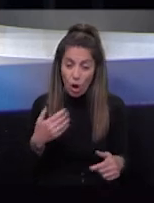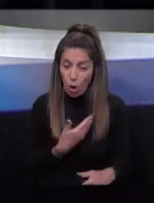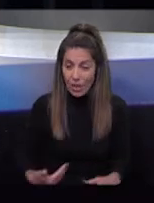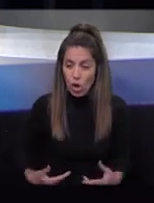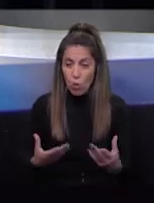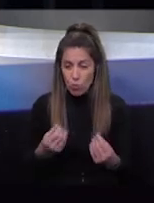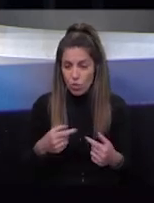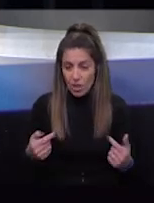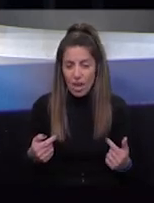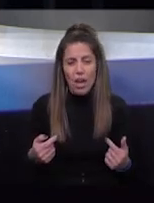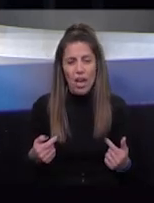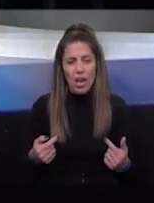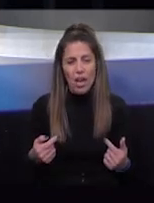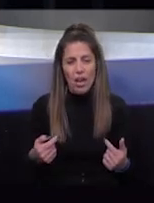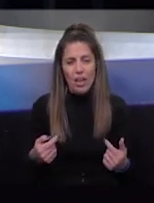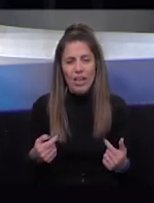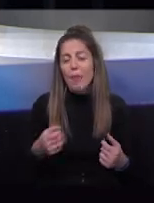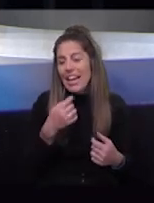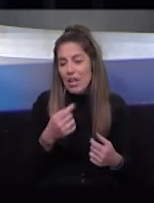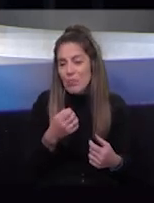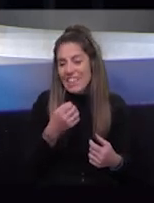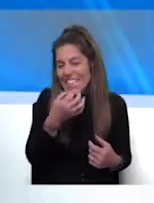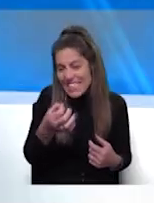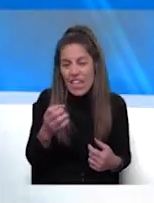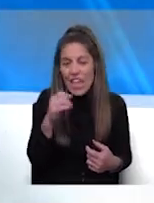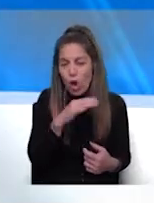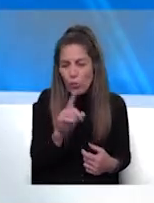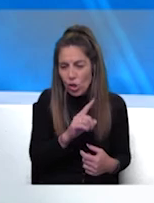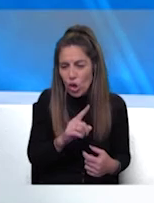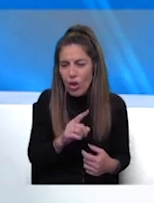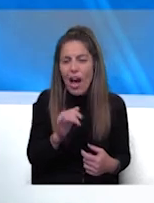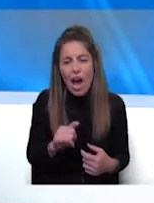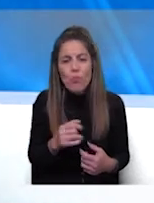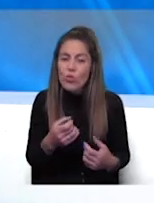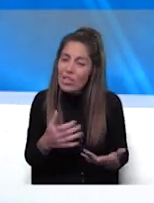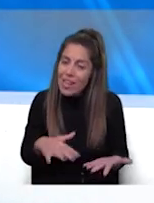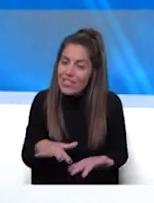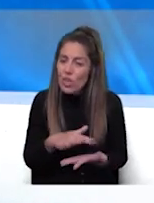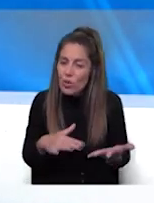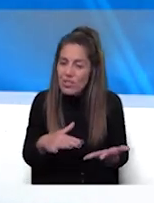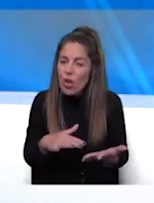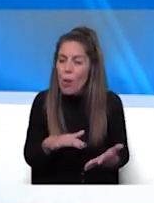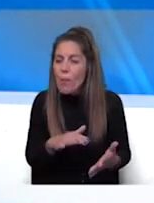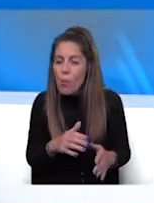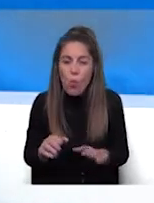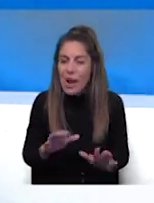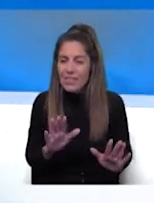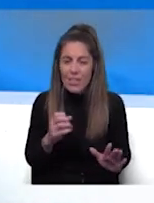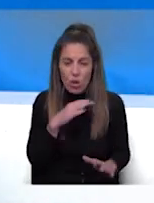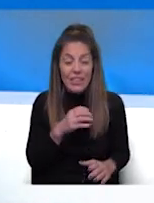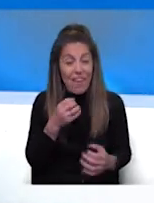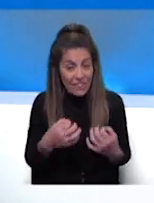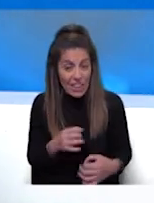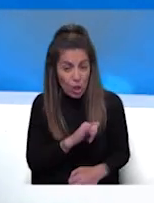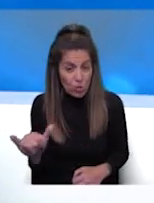corrupción. Capaz que no fue la mejor expresión de decir es corrupto, te lo puedo cambiar, tiene muchos casos de corrupción. Está bien denunciarlos, pero no